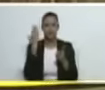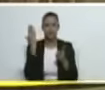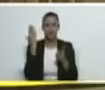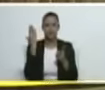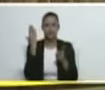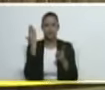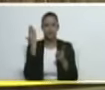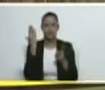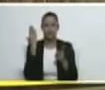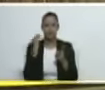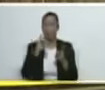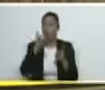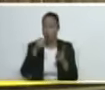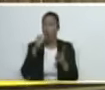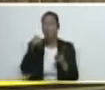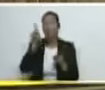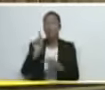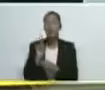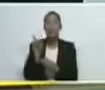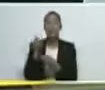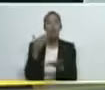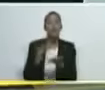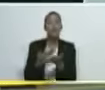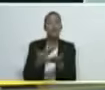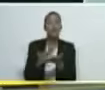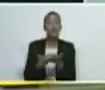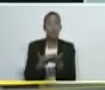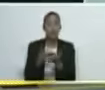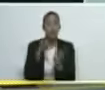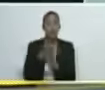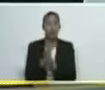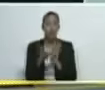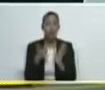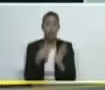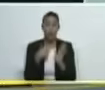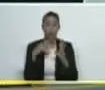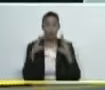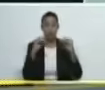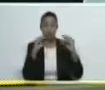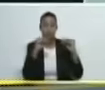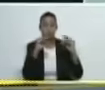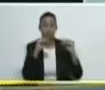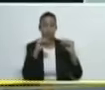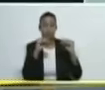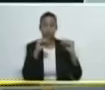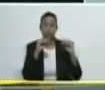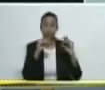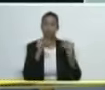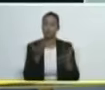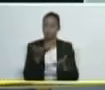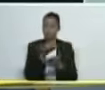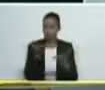Jorge fue el único testigo de esa conversación, Diosdado. Jorge Rodríguez, Delcy Rodríguez,